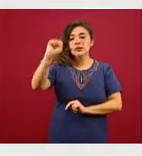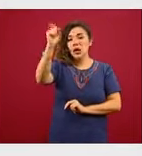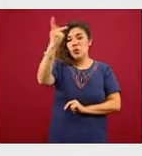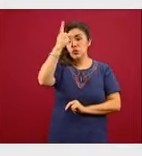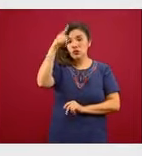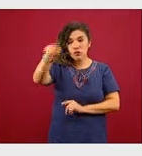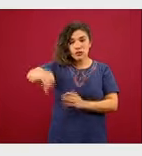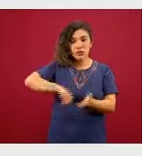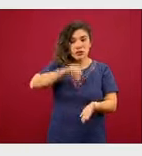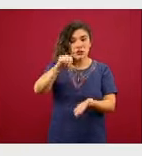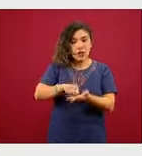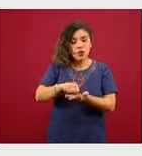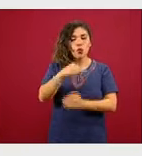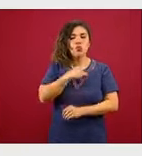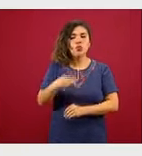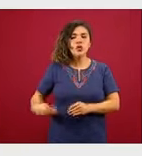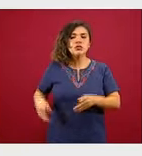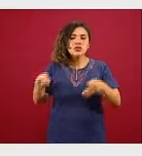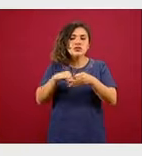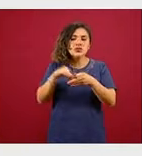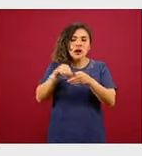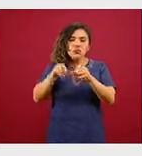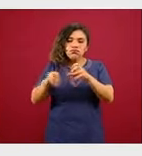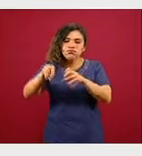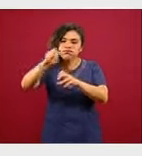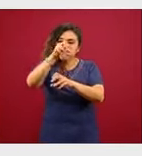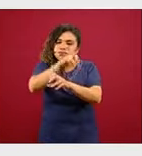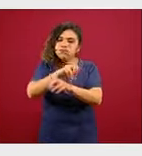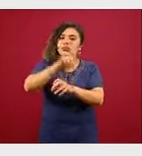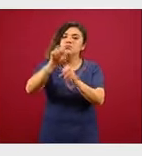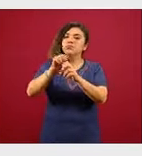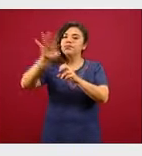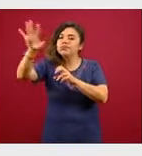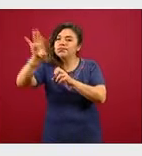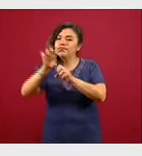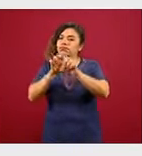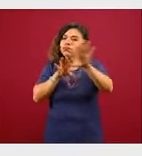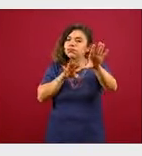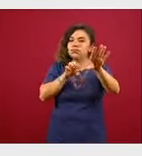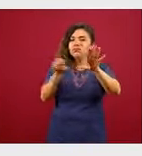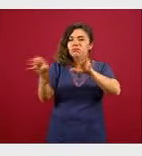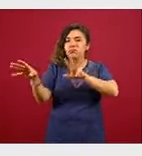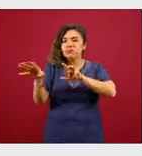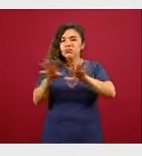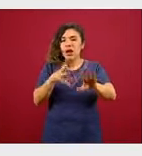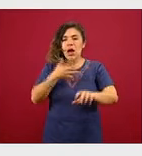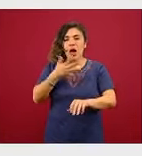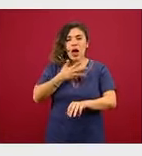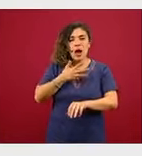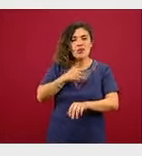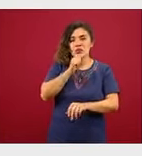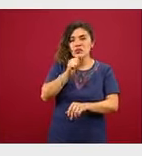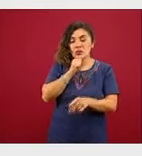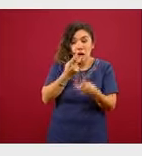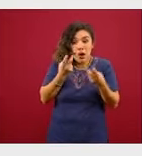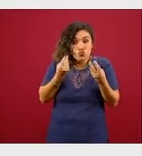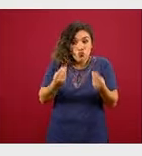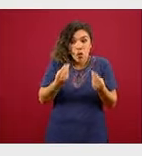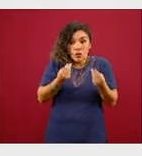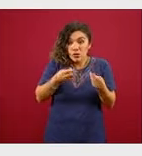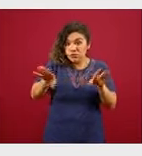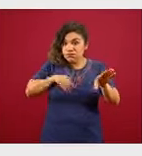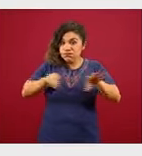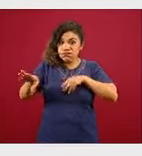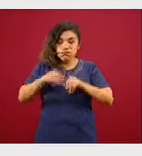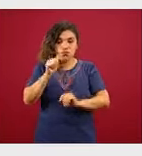como tal, municipios aledaños, luego se va dispersando ya a otros municipios. Aquí todavía no hay mucha actividad en relación